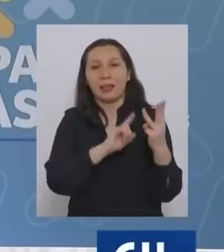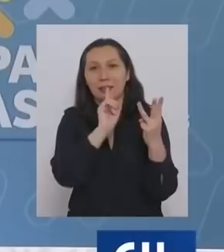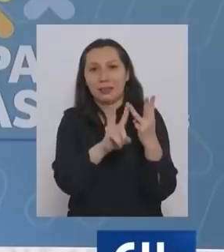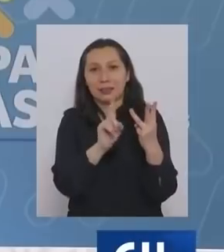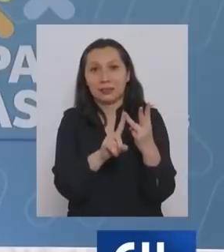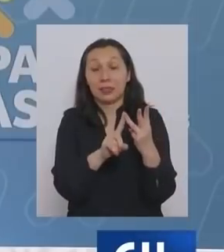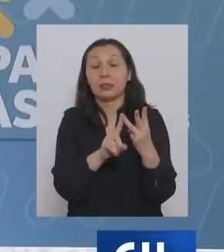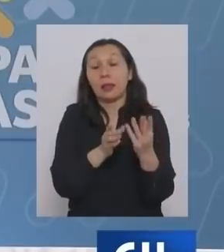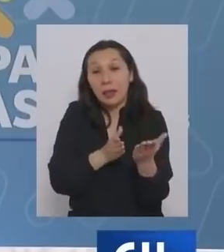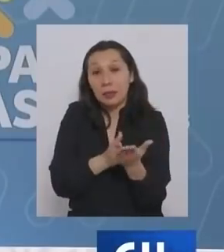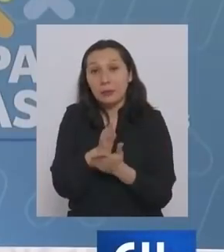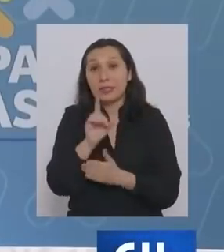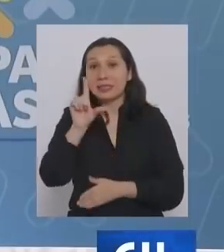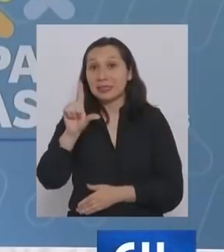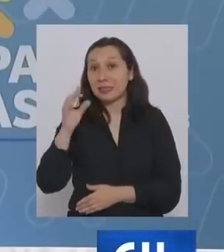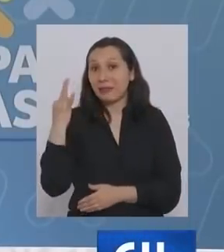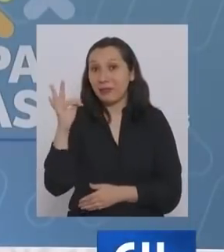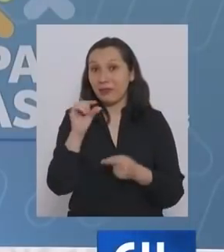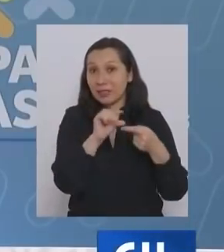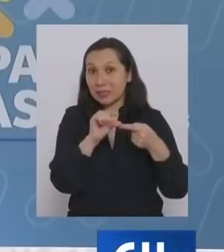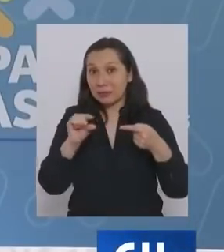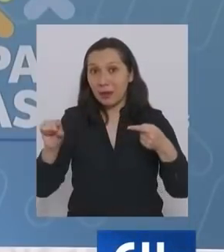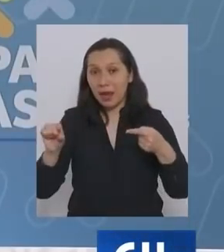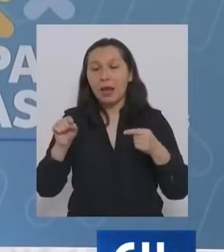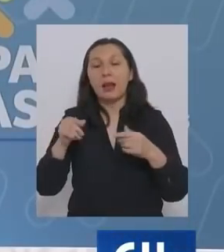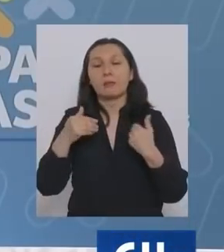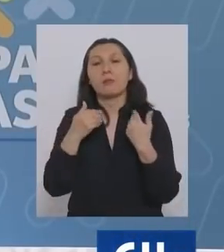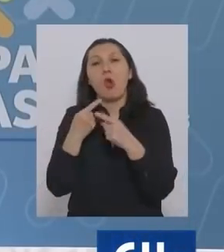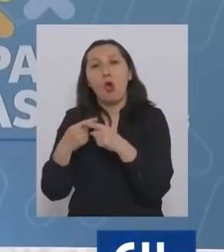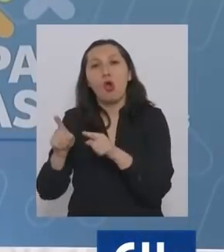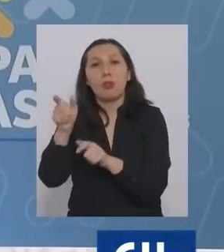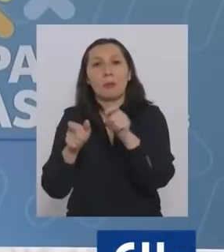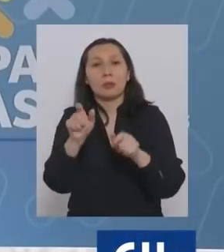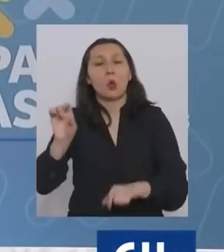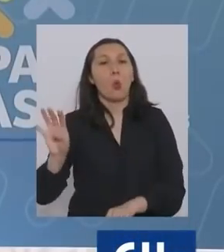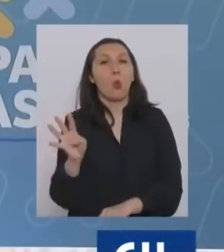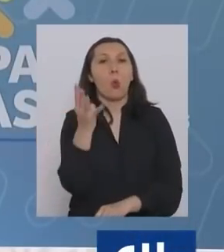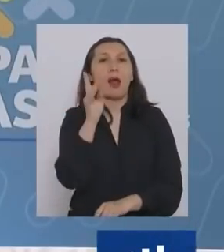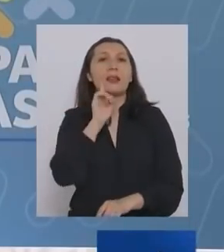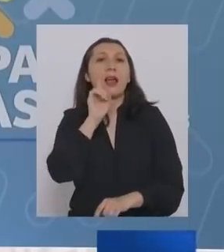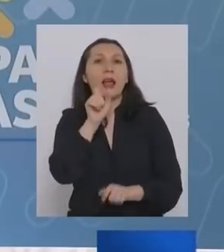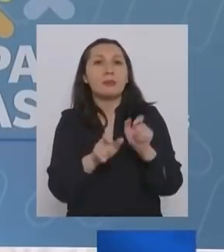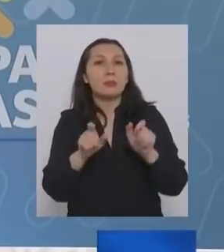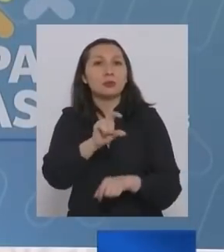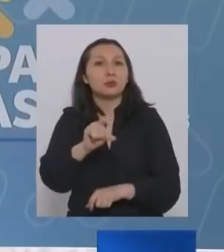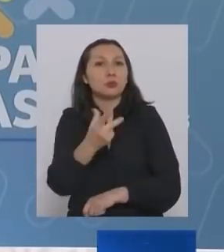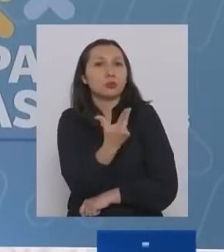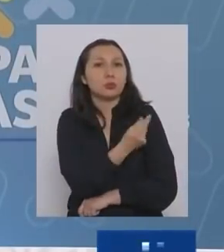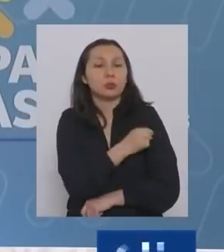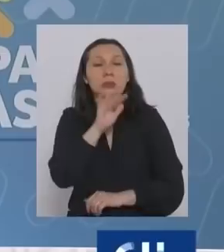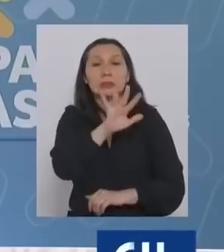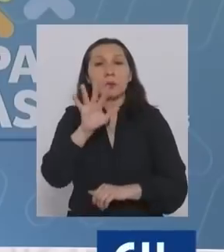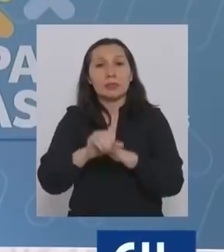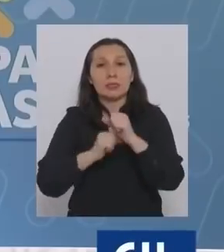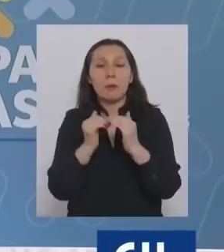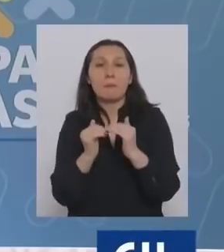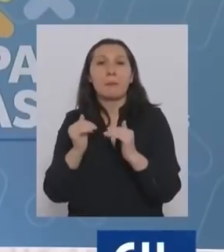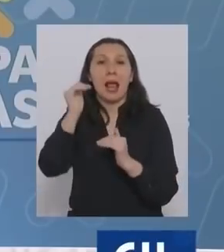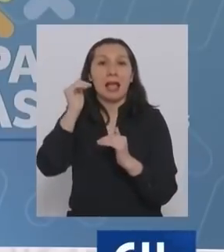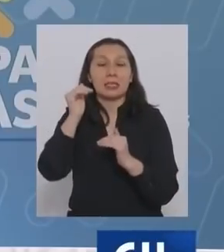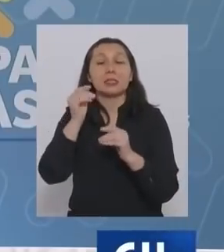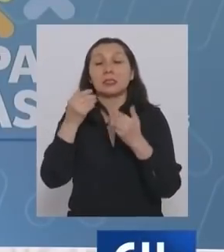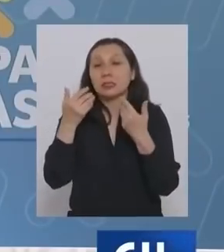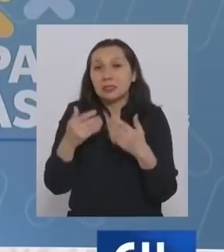semana del 7 de febrero, continuaremos vacunando con la cuarta dosis a las personas de 55 años o más